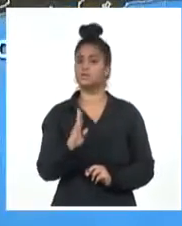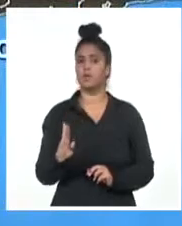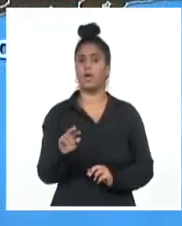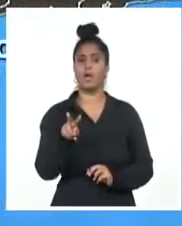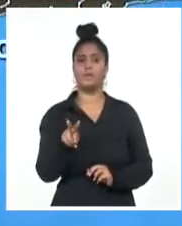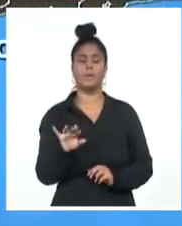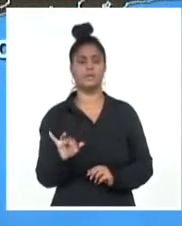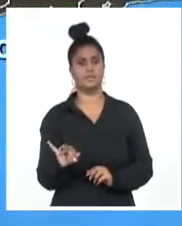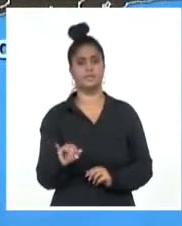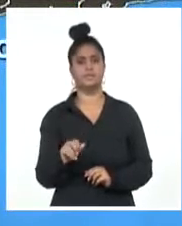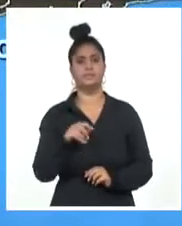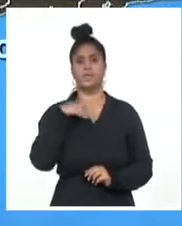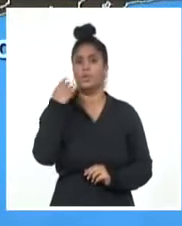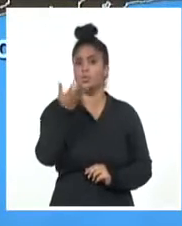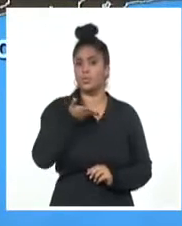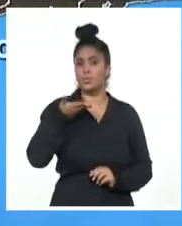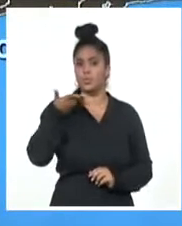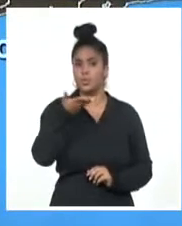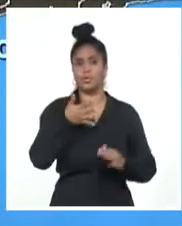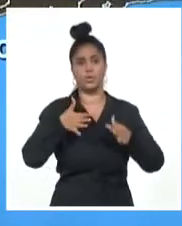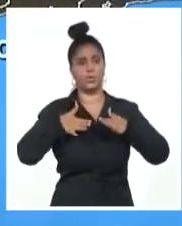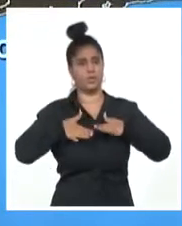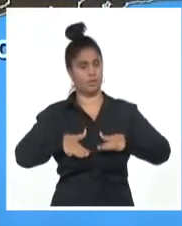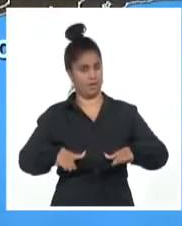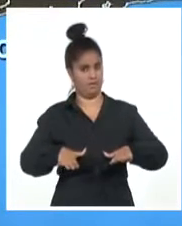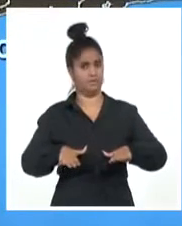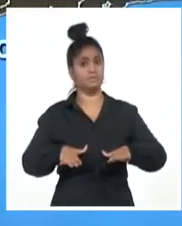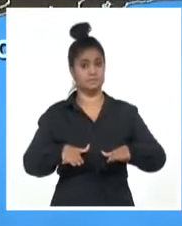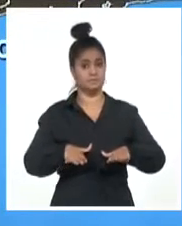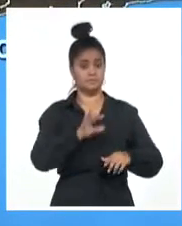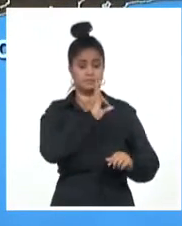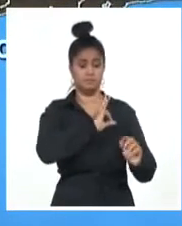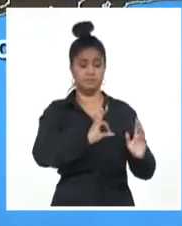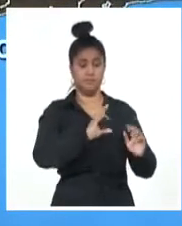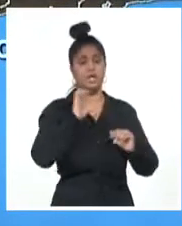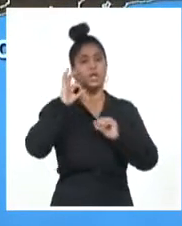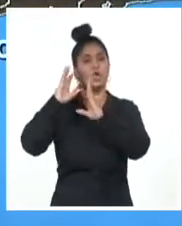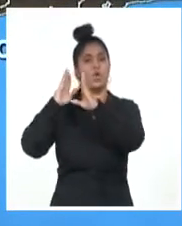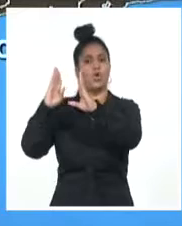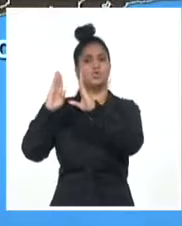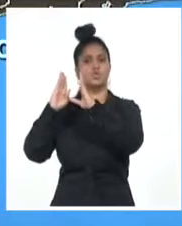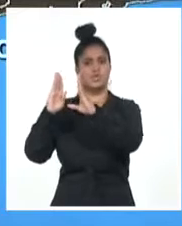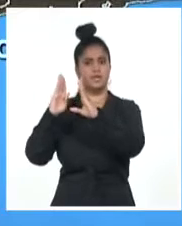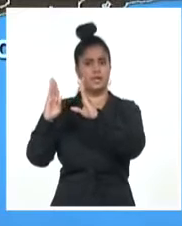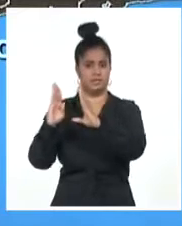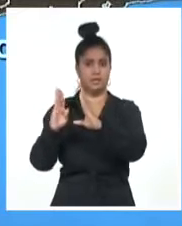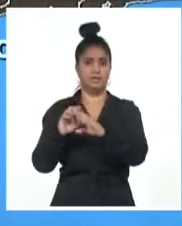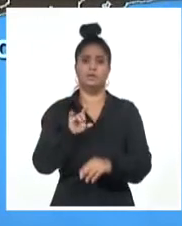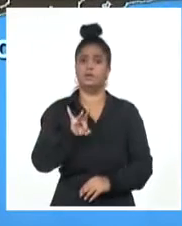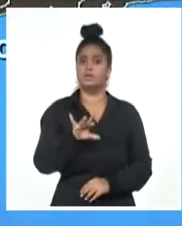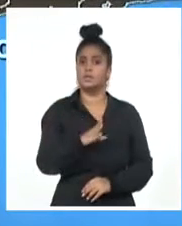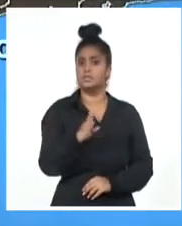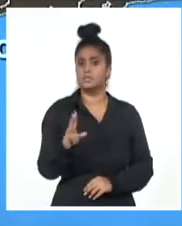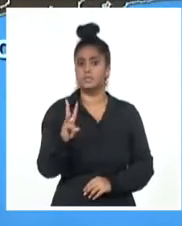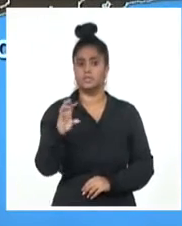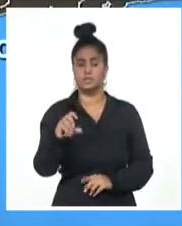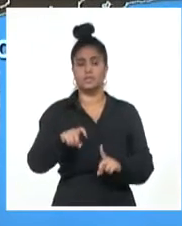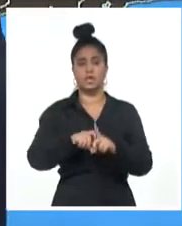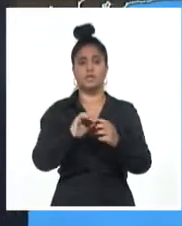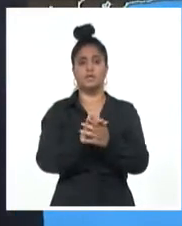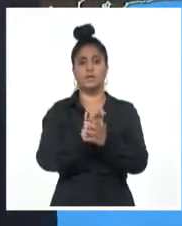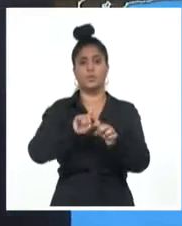grados Celsius. Los vientos variables débiles, excepto en la región occidental, donde soplarán del sudeste y del sur entre 15 y 30 kilómetros por